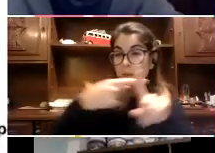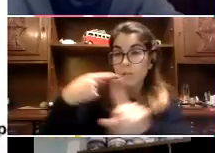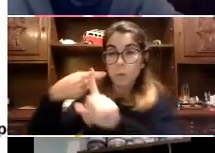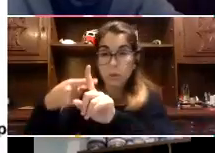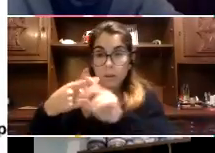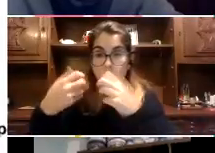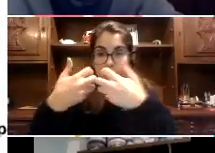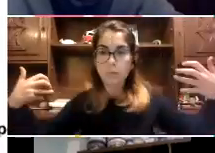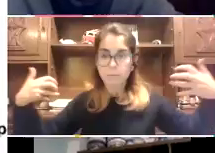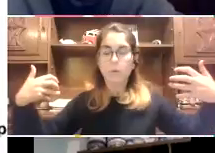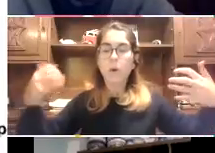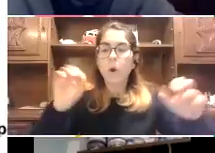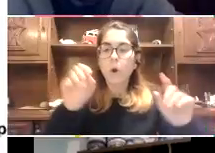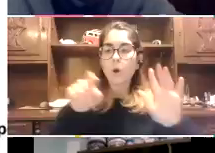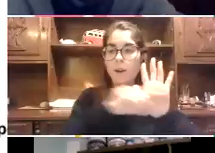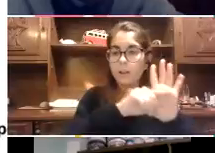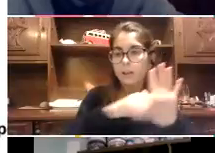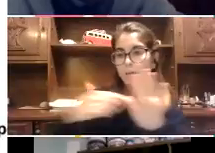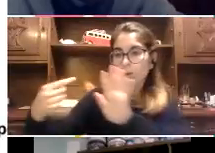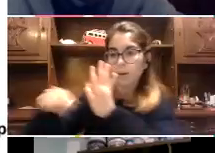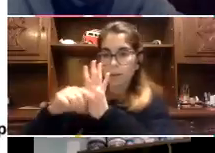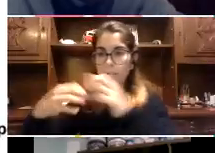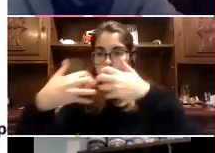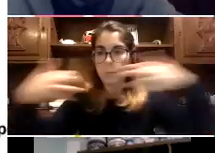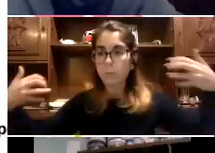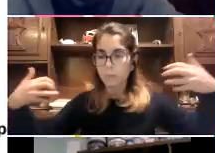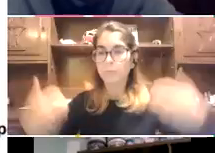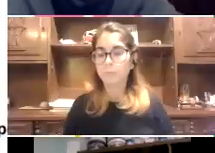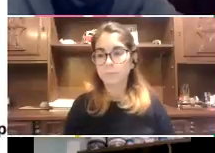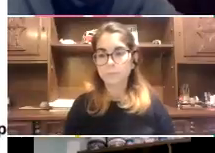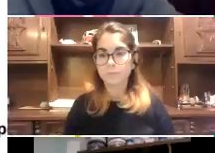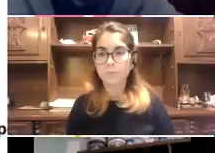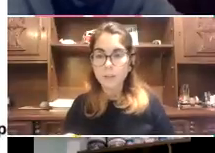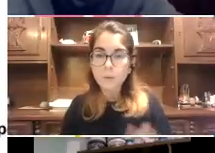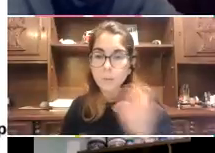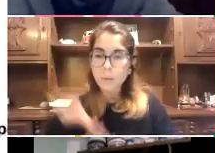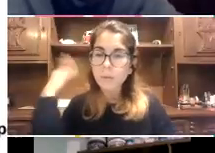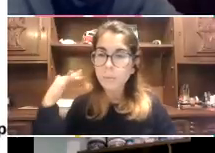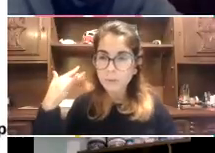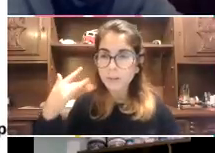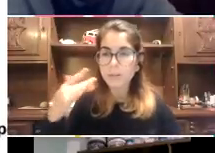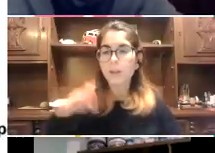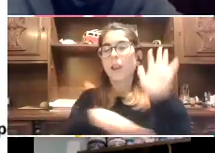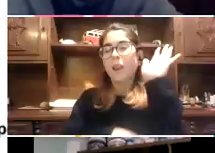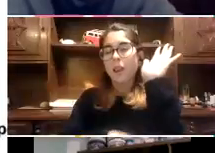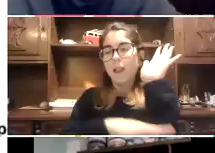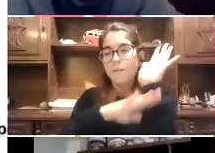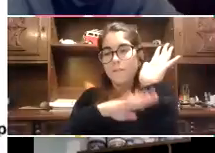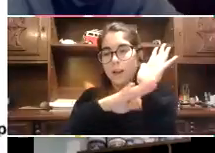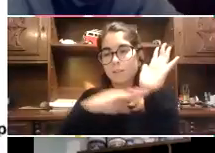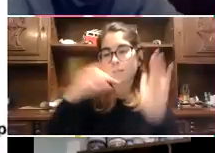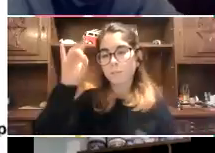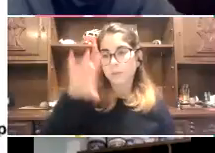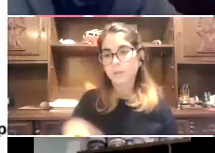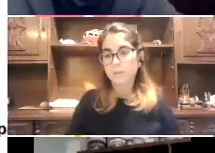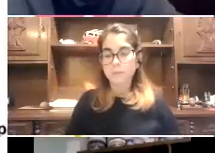atraen mutuamente. Este es el fenómeno más elemental, más básico. Por supuesto, en nuestra